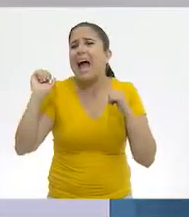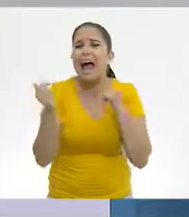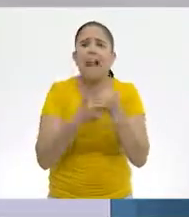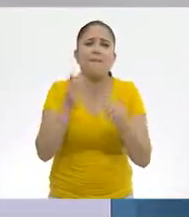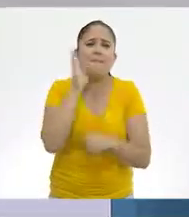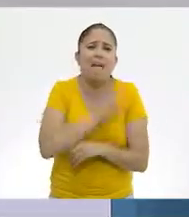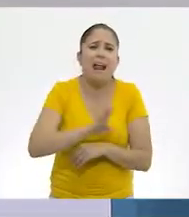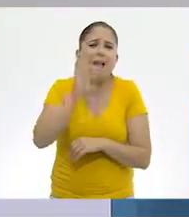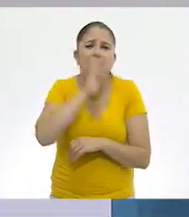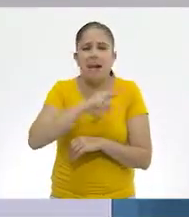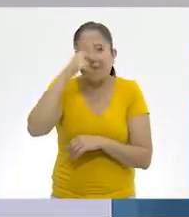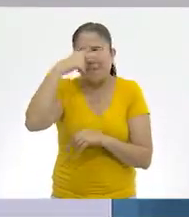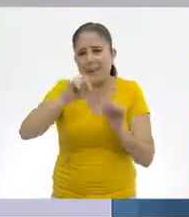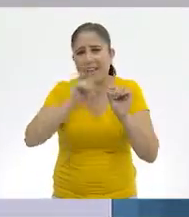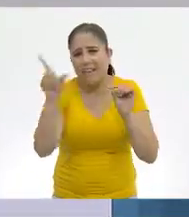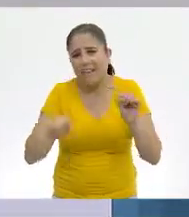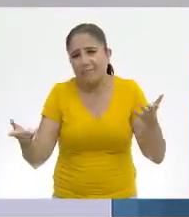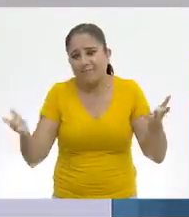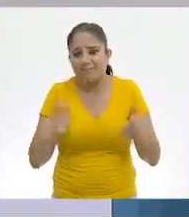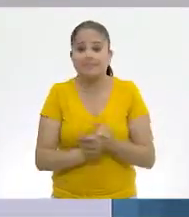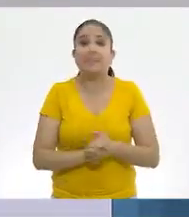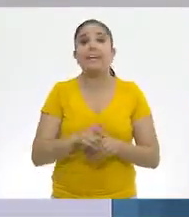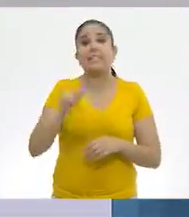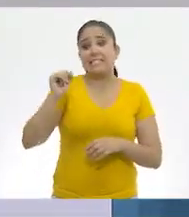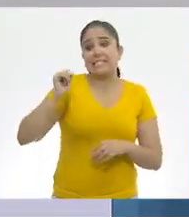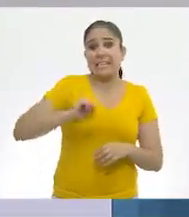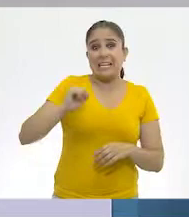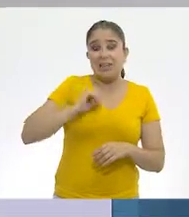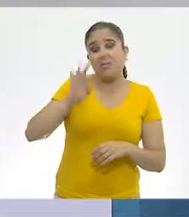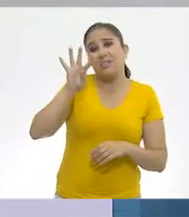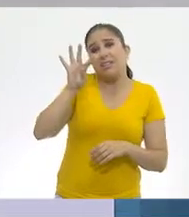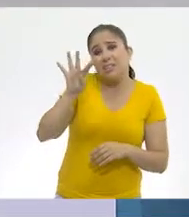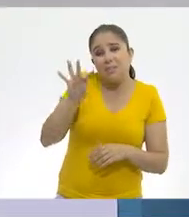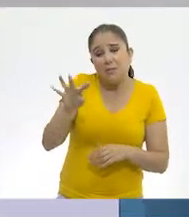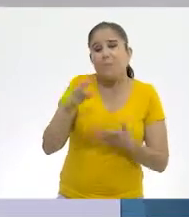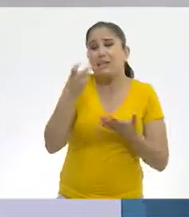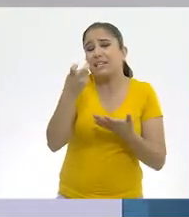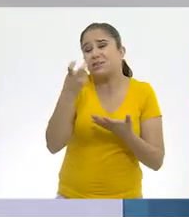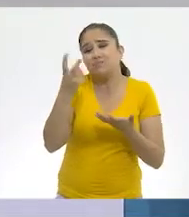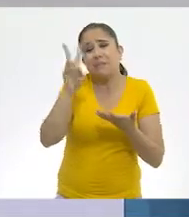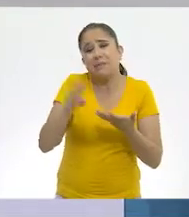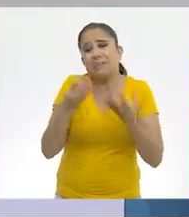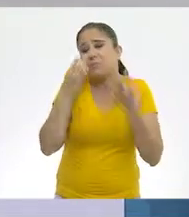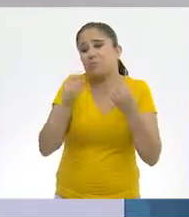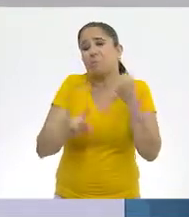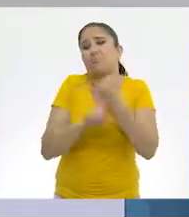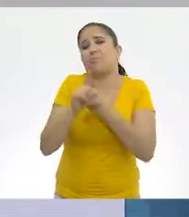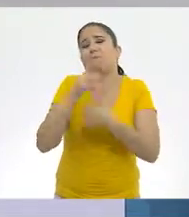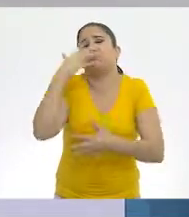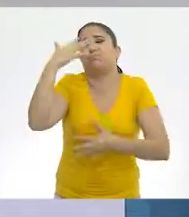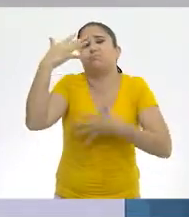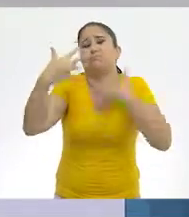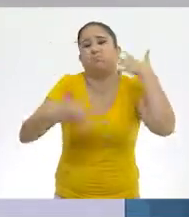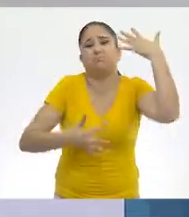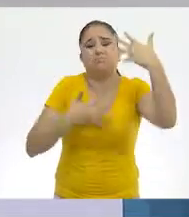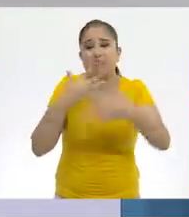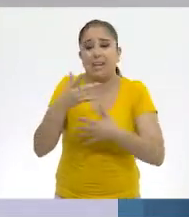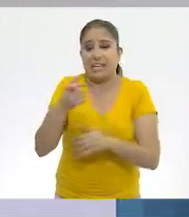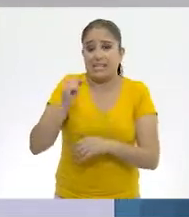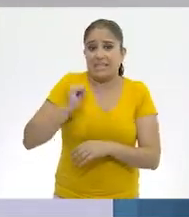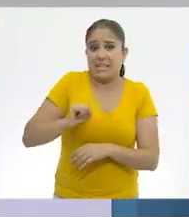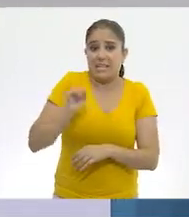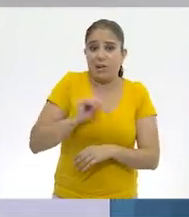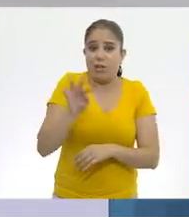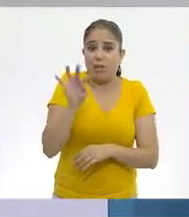Ay, Ton, pues es que el siglo XIX mexicano fue una época realmente muy agitada. Ese fue el siglo en el que nuestro país